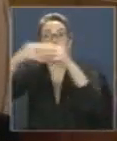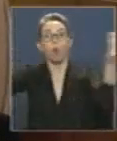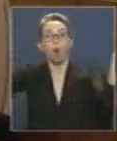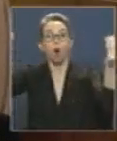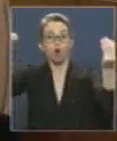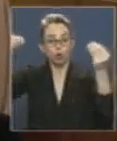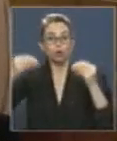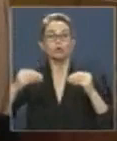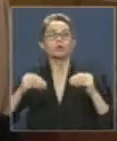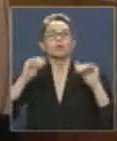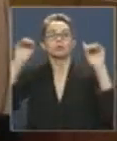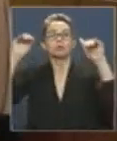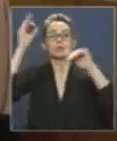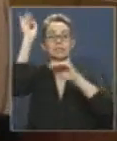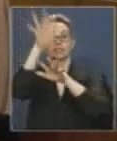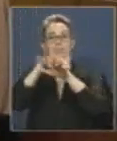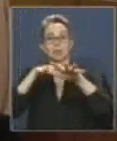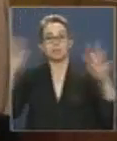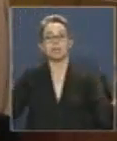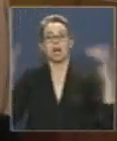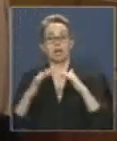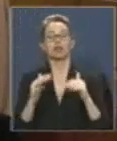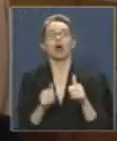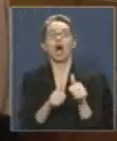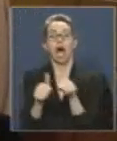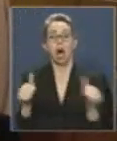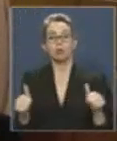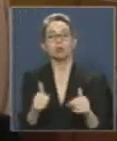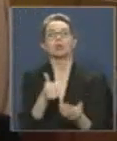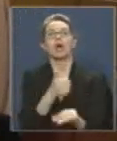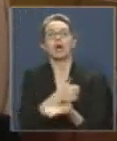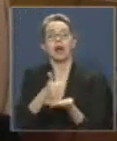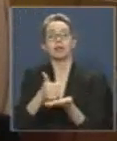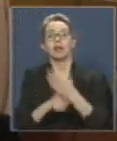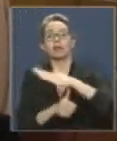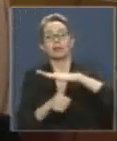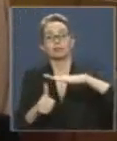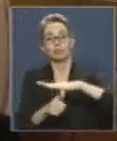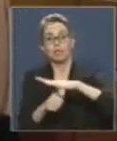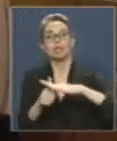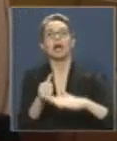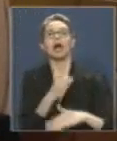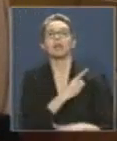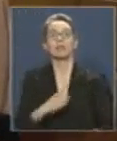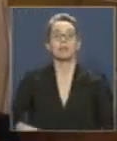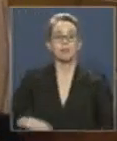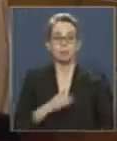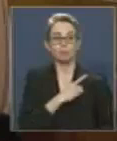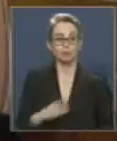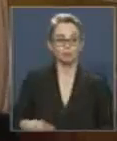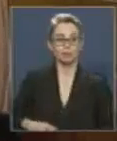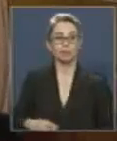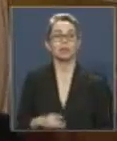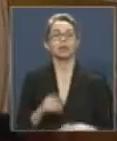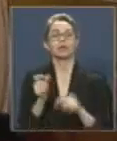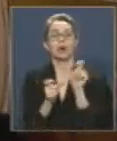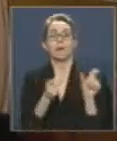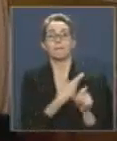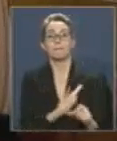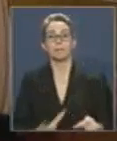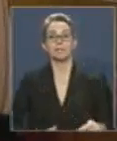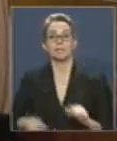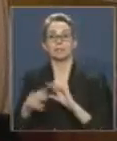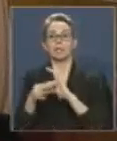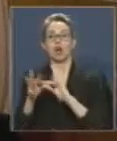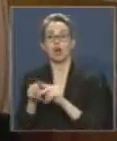convocó la ciudadanía y sus representantes, alcaldes, concejales, diputados y sus extraordinarios representantes, presidentes del mundo social